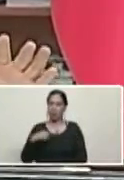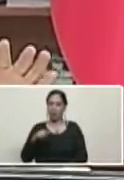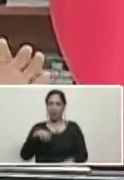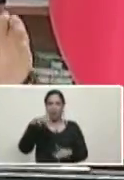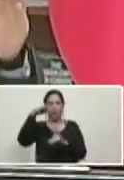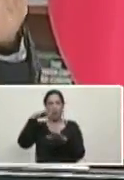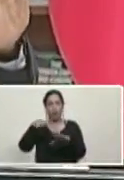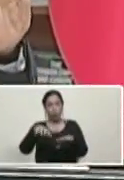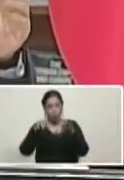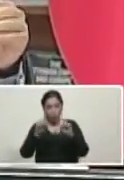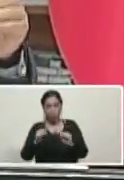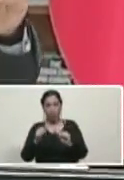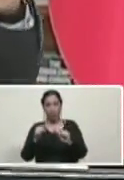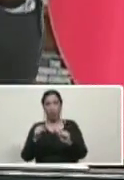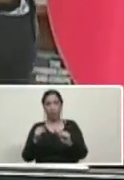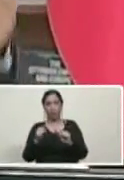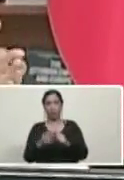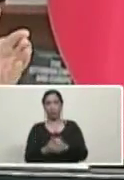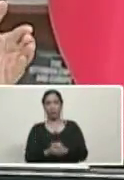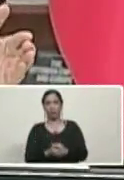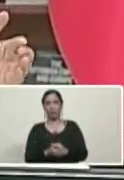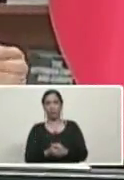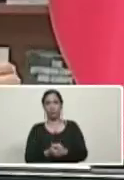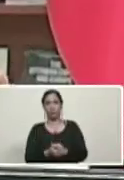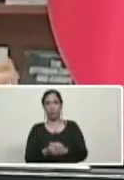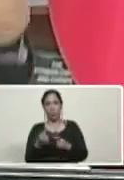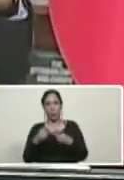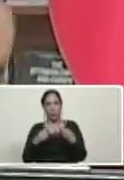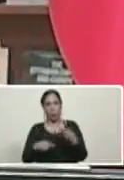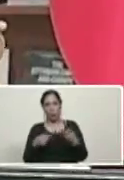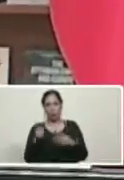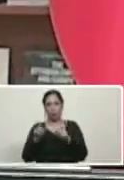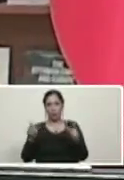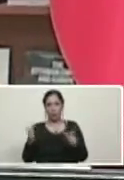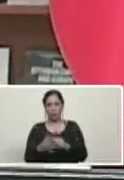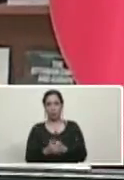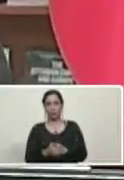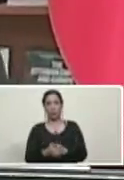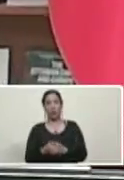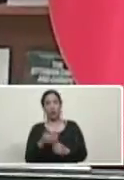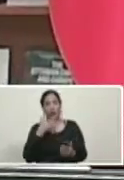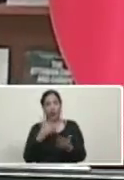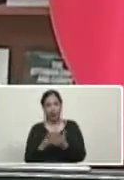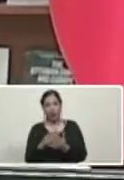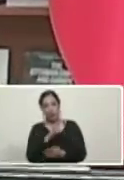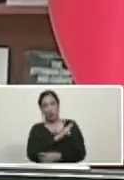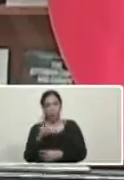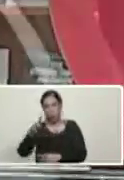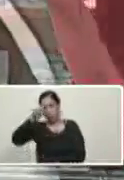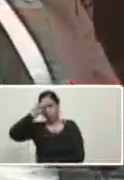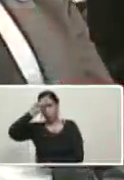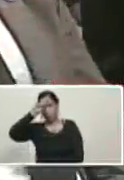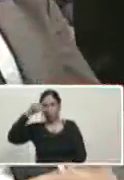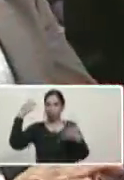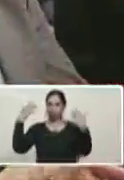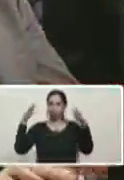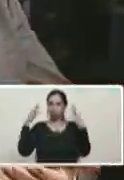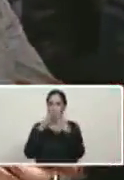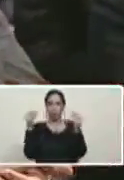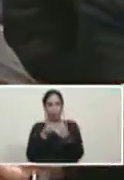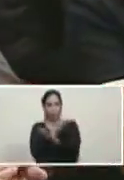Finalizo, presidente, dándole las gracias a los hermanos de Turquía, la República de Turquía. Pido un aplauso para ellos, que han tenido